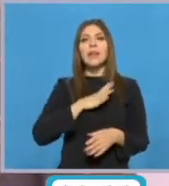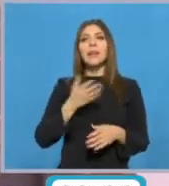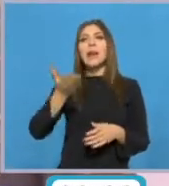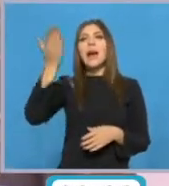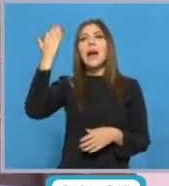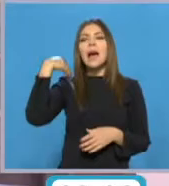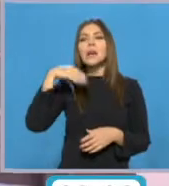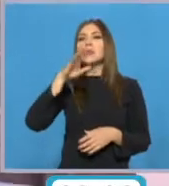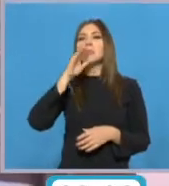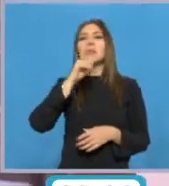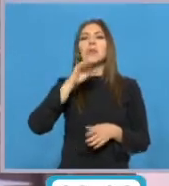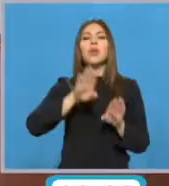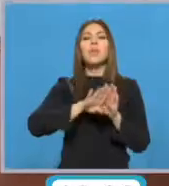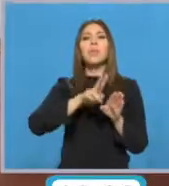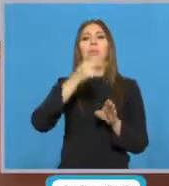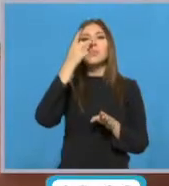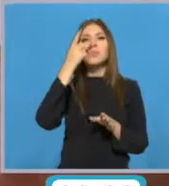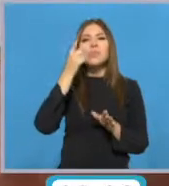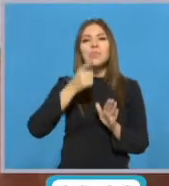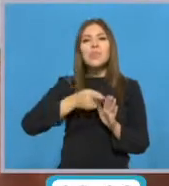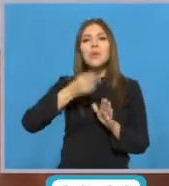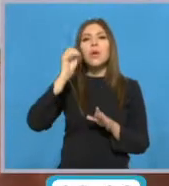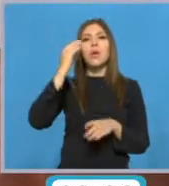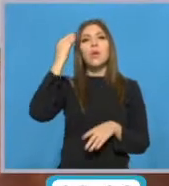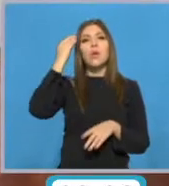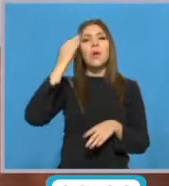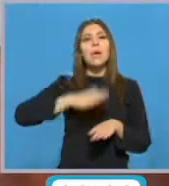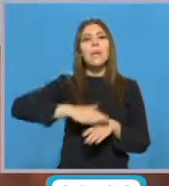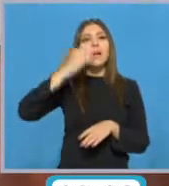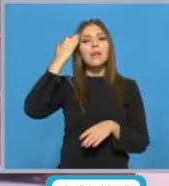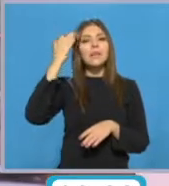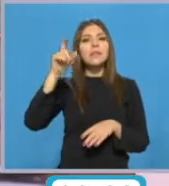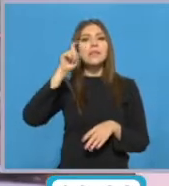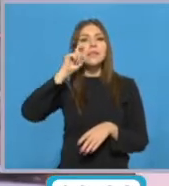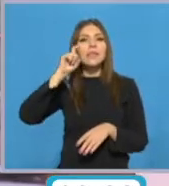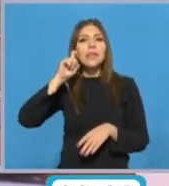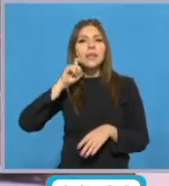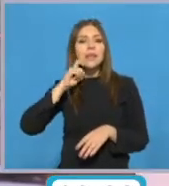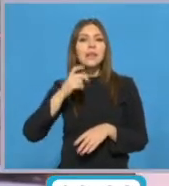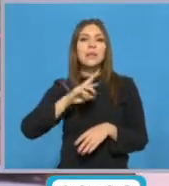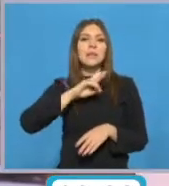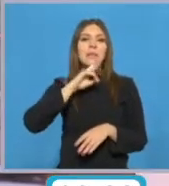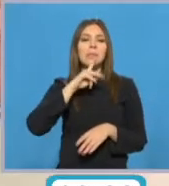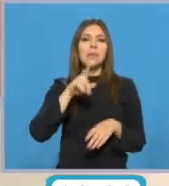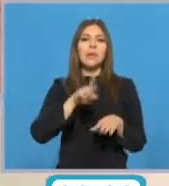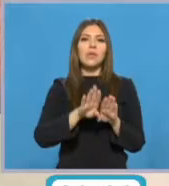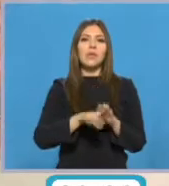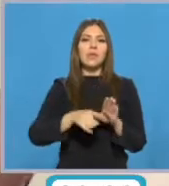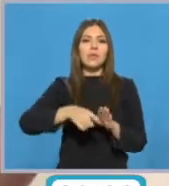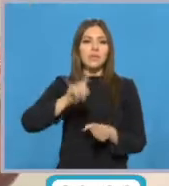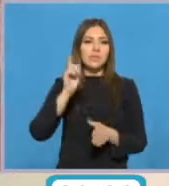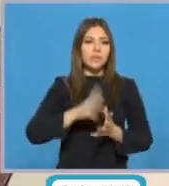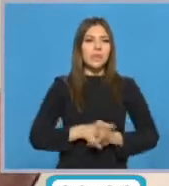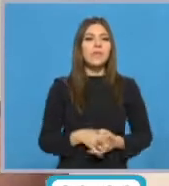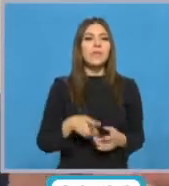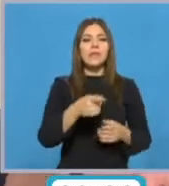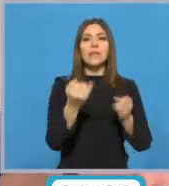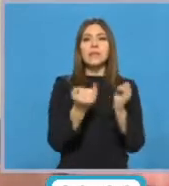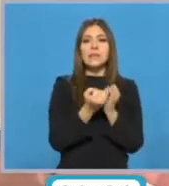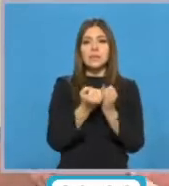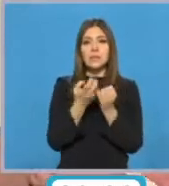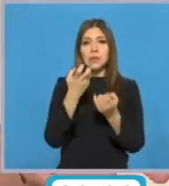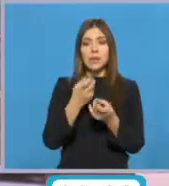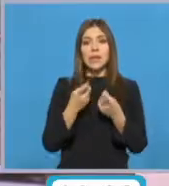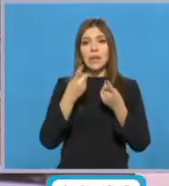ya no tenía o tiene, Claro. dura más durante el acto sexual con una mejor calidad de Esto la provoca erección. también el gusto, el antojo